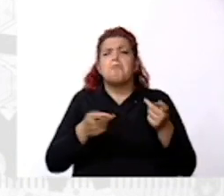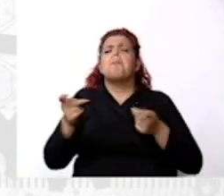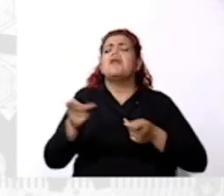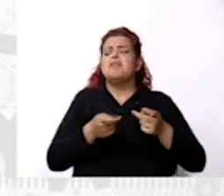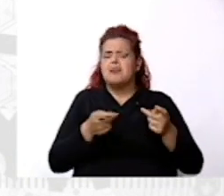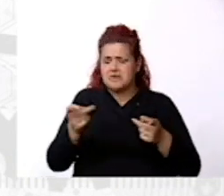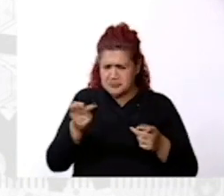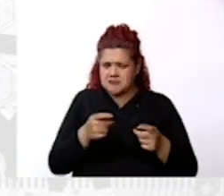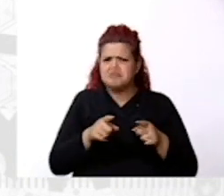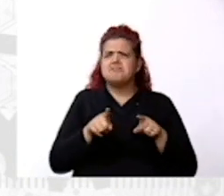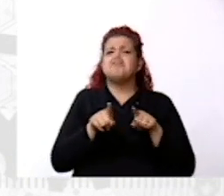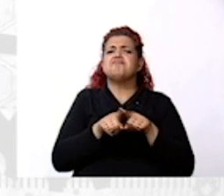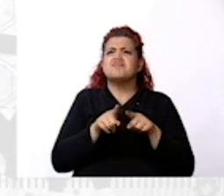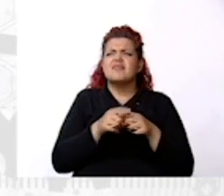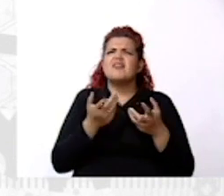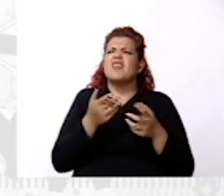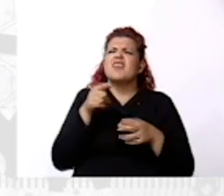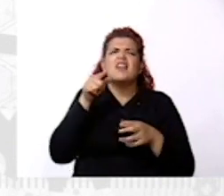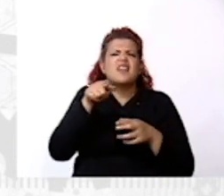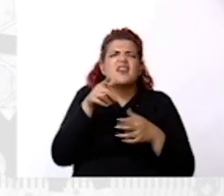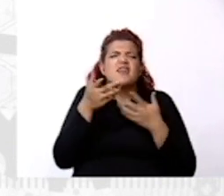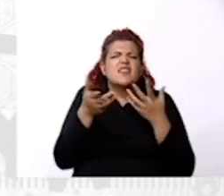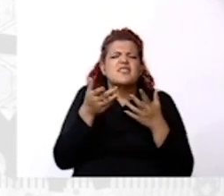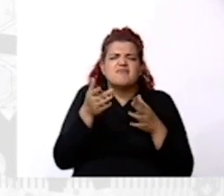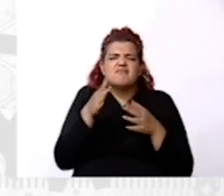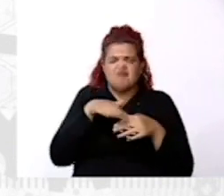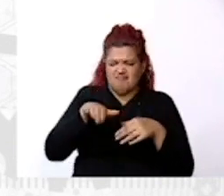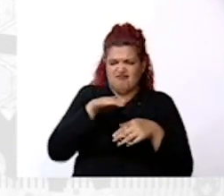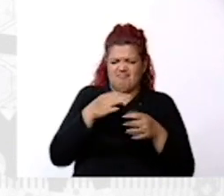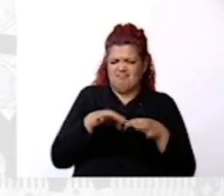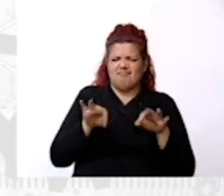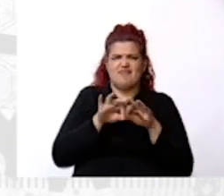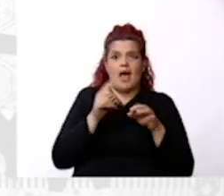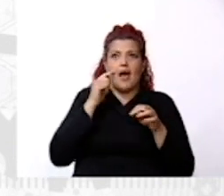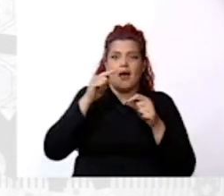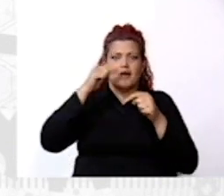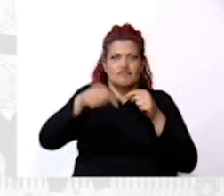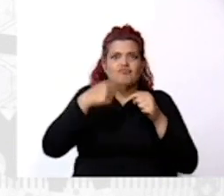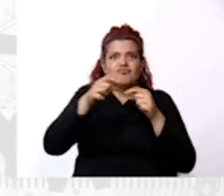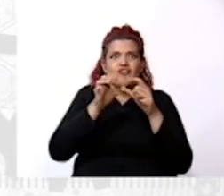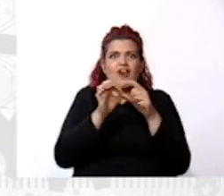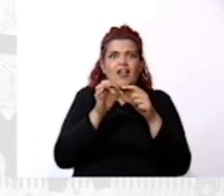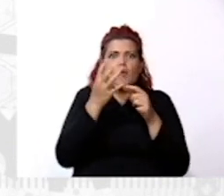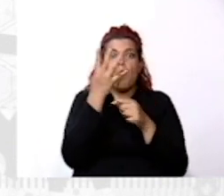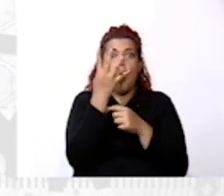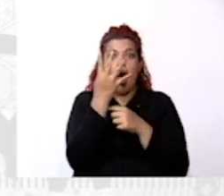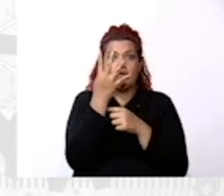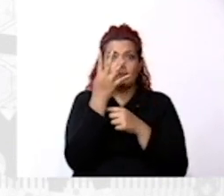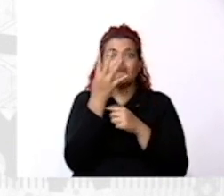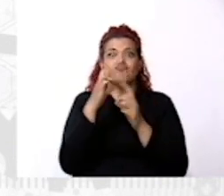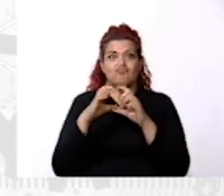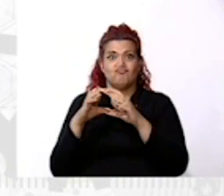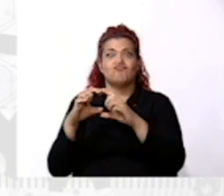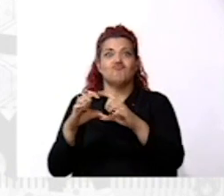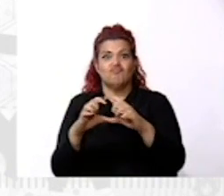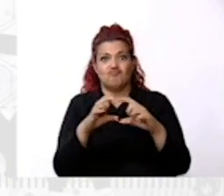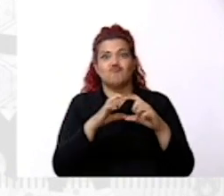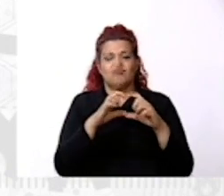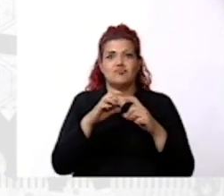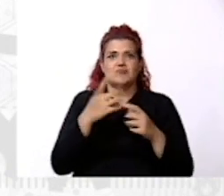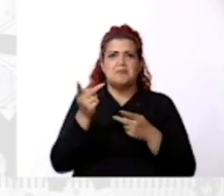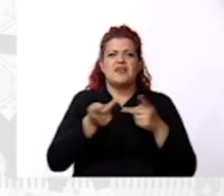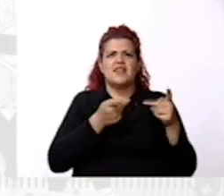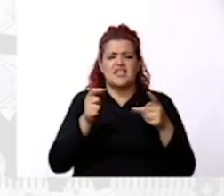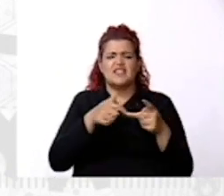también, ¿qué tienen ahí de elemento base? Una rueda. Tienen cuatro ruedas. ¿De qué material están